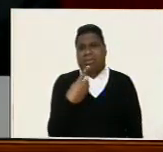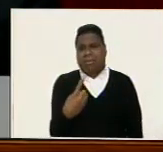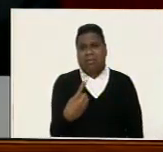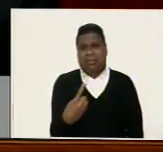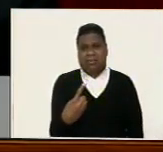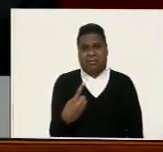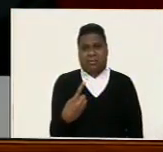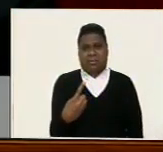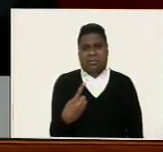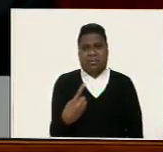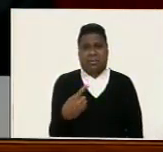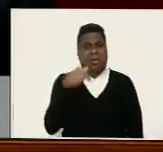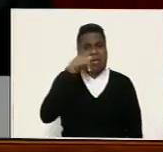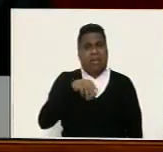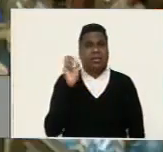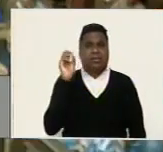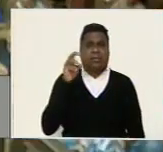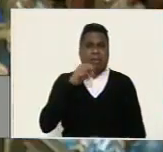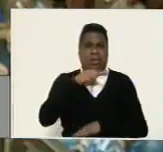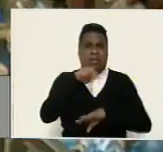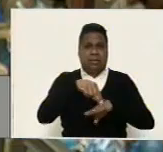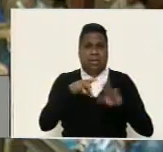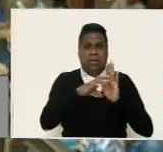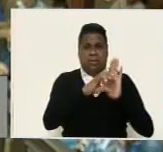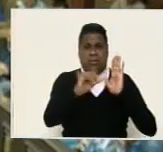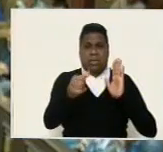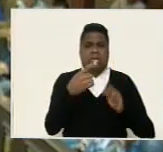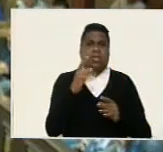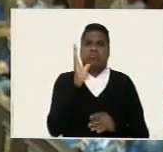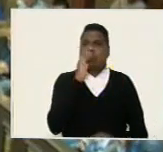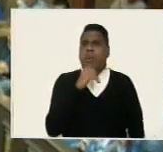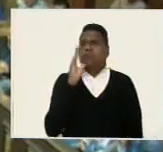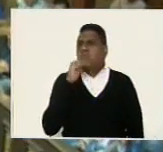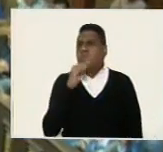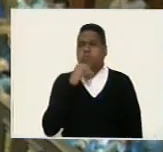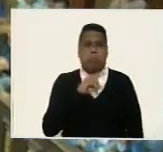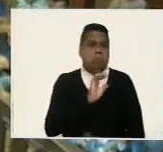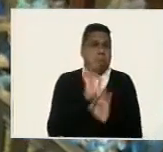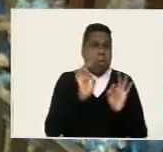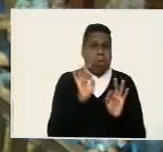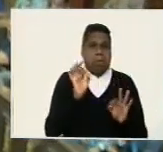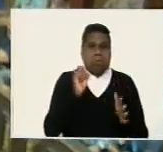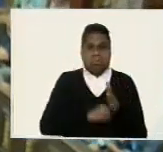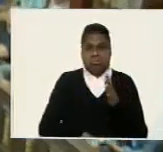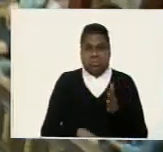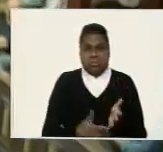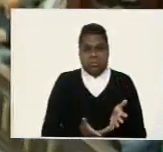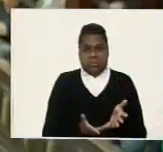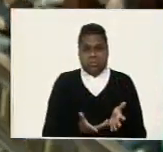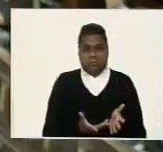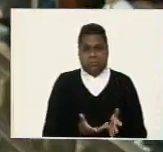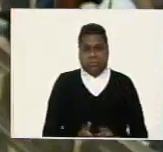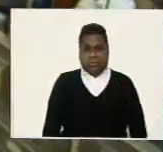que esta Asamblea Nacional Constituyente no existe y la sancionan por haber sido presidente de la Asamblea Nacional Constituyente.